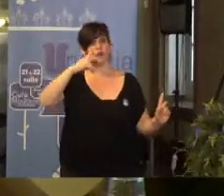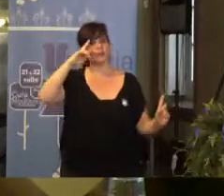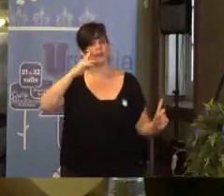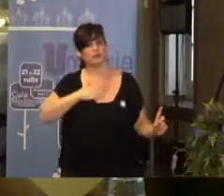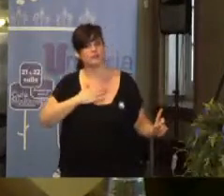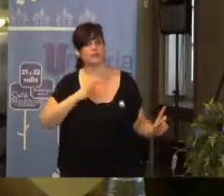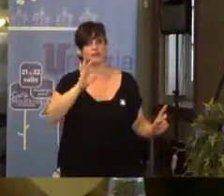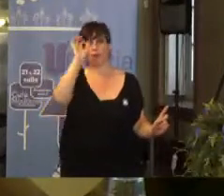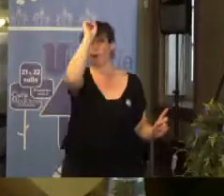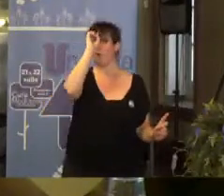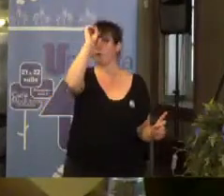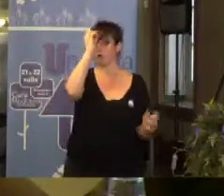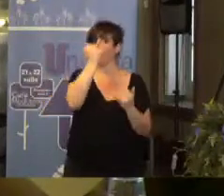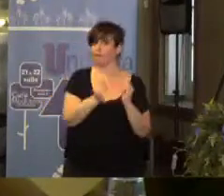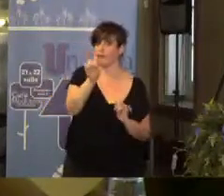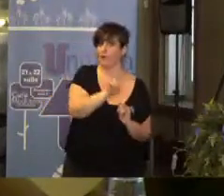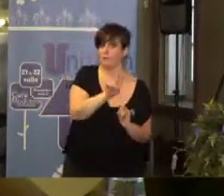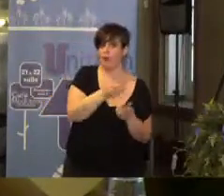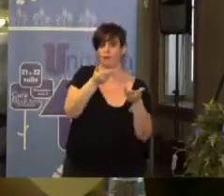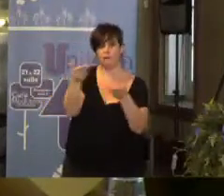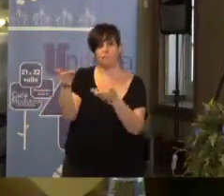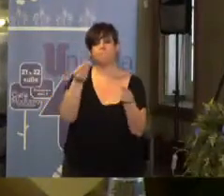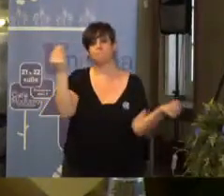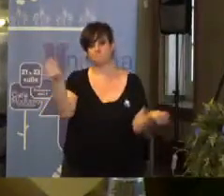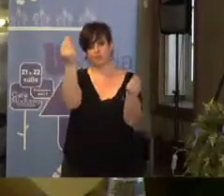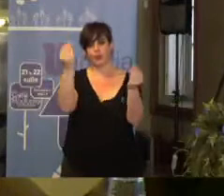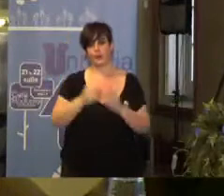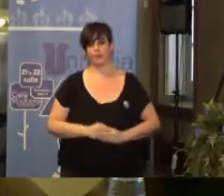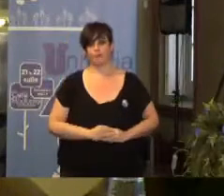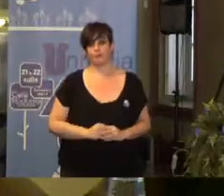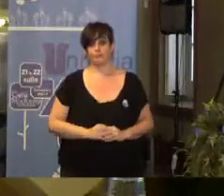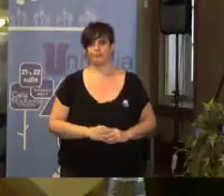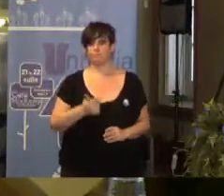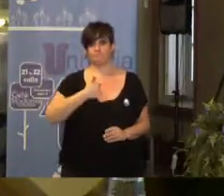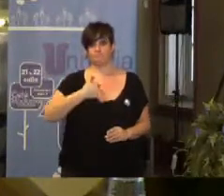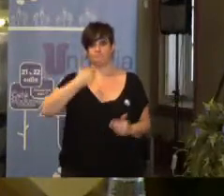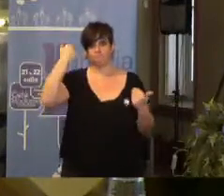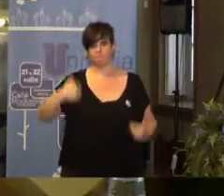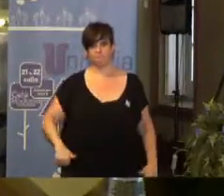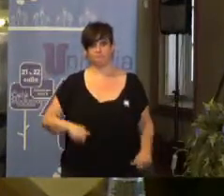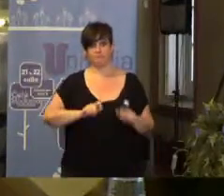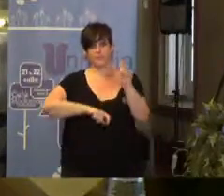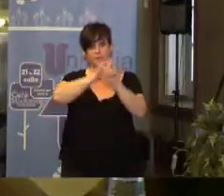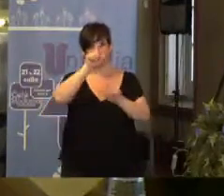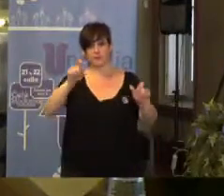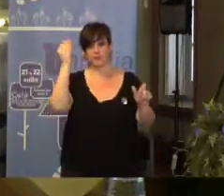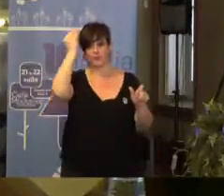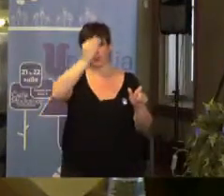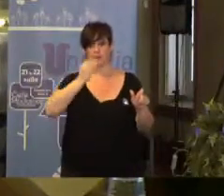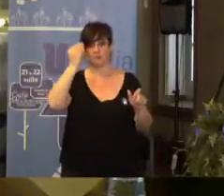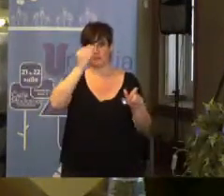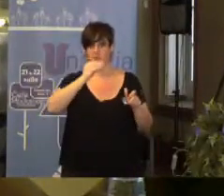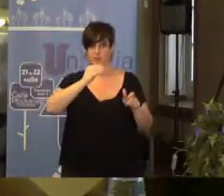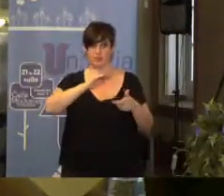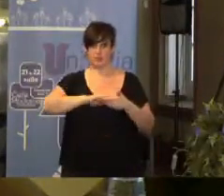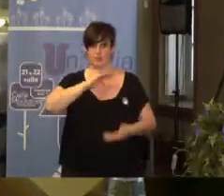miña opinión pode valer para algo, pois mellor, non? Entón, eu son das que penso que o poder de decisión de